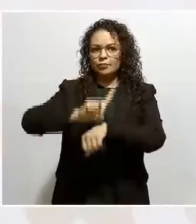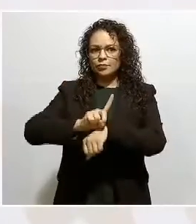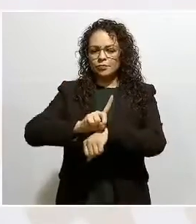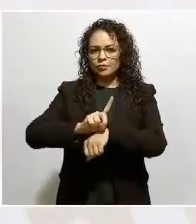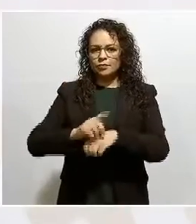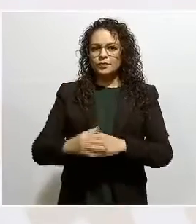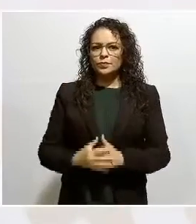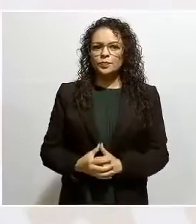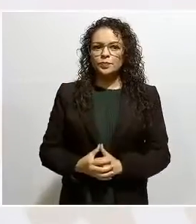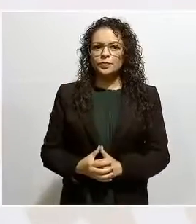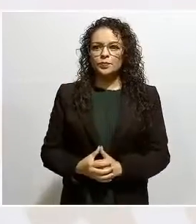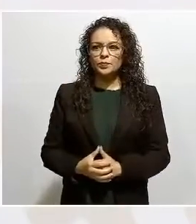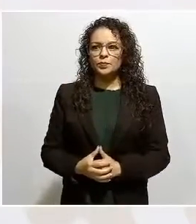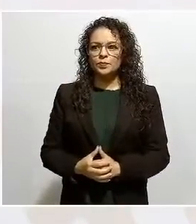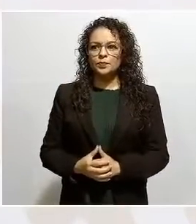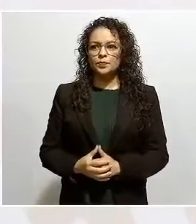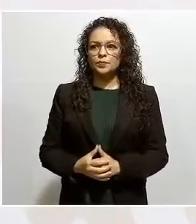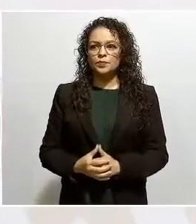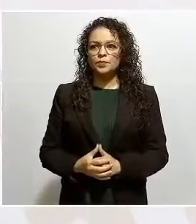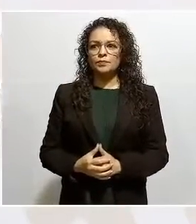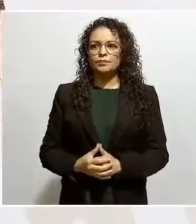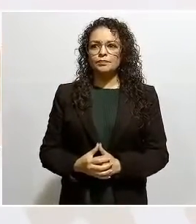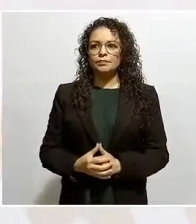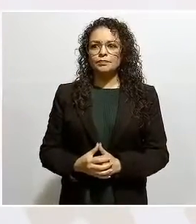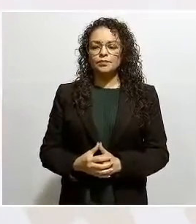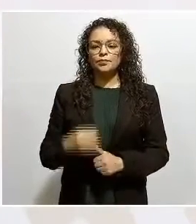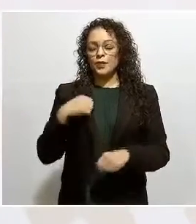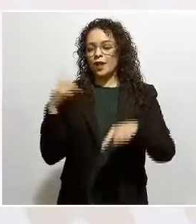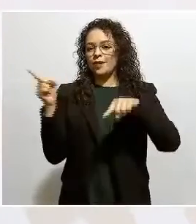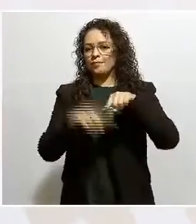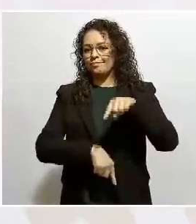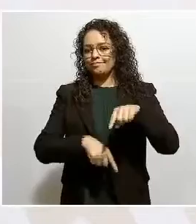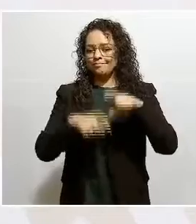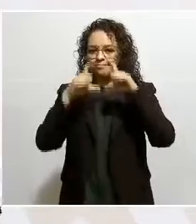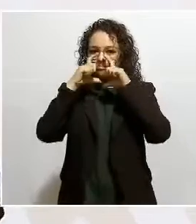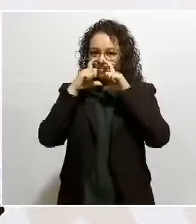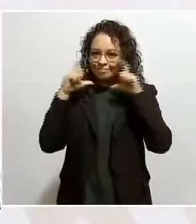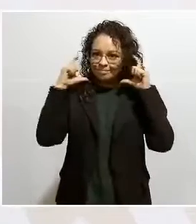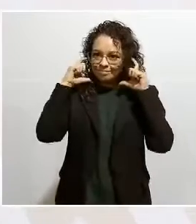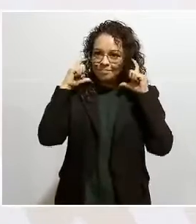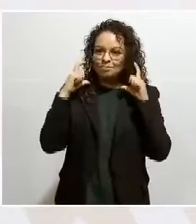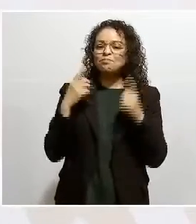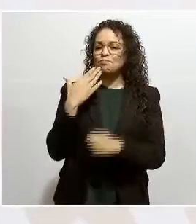segundo quitarme el cubrebocas. Tenemos sana distancia.